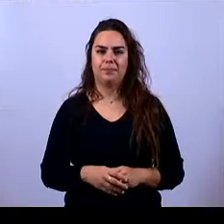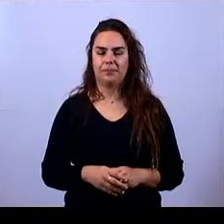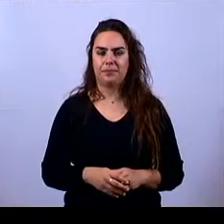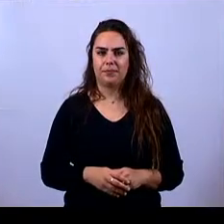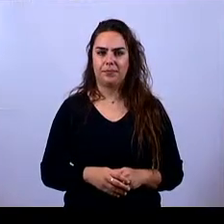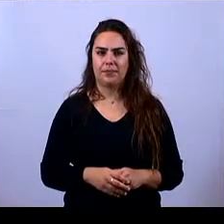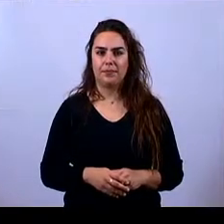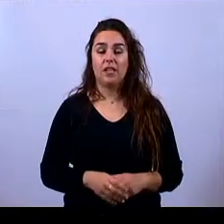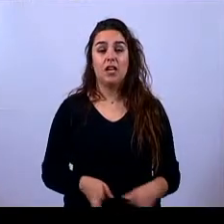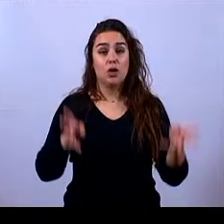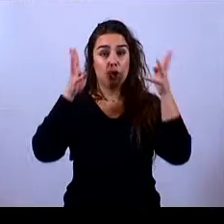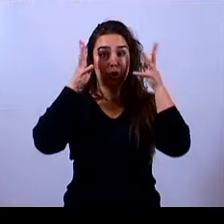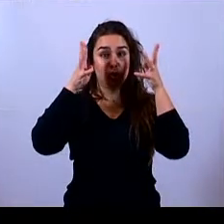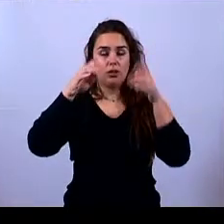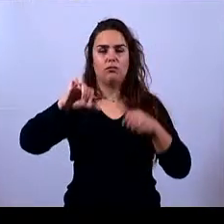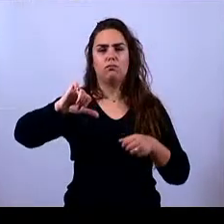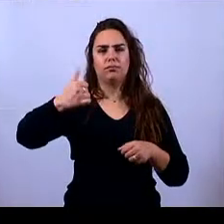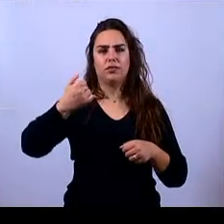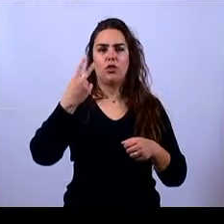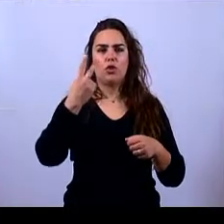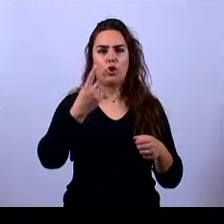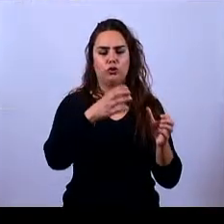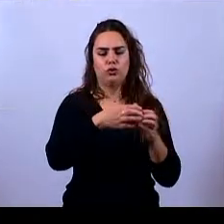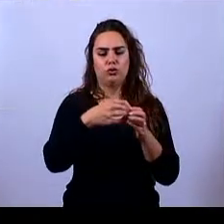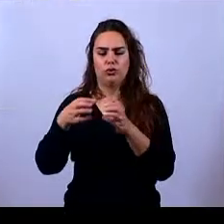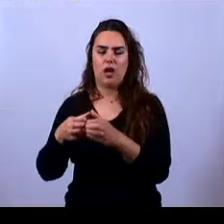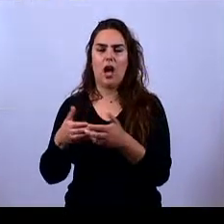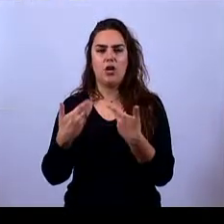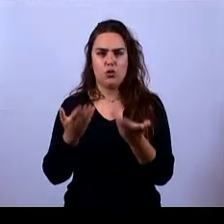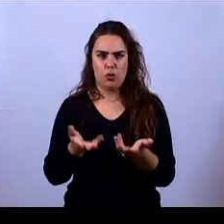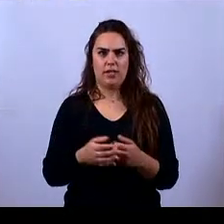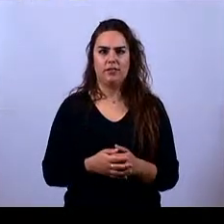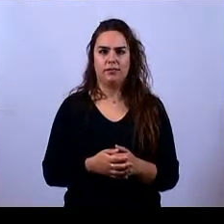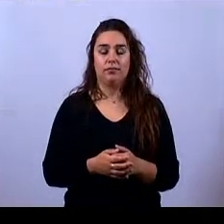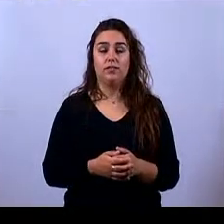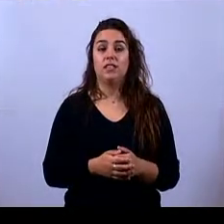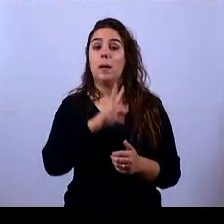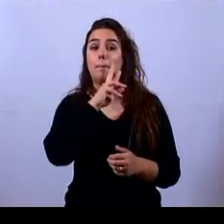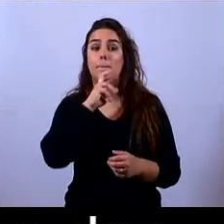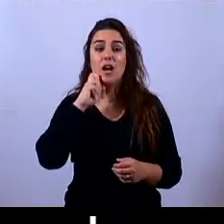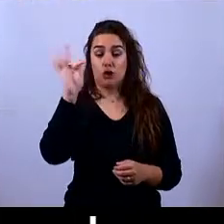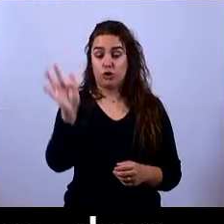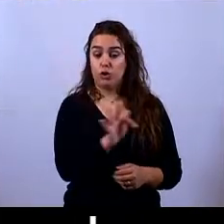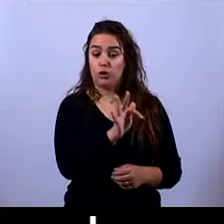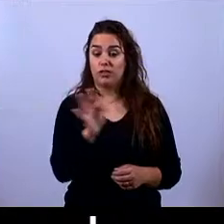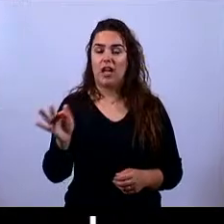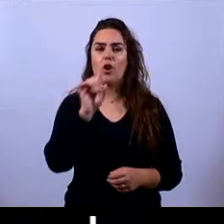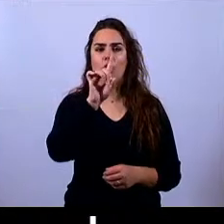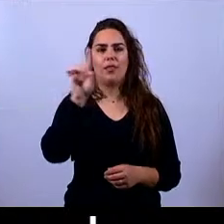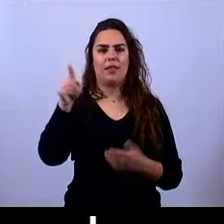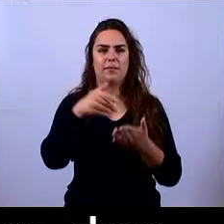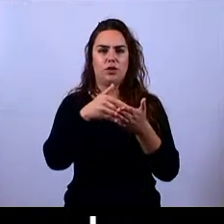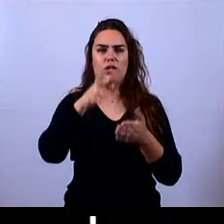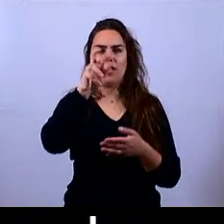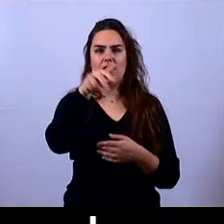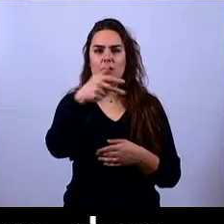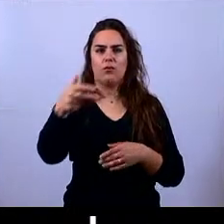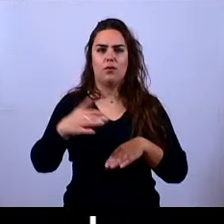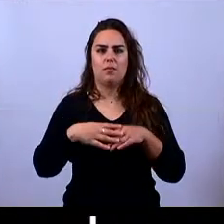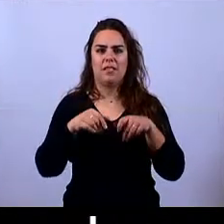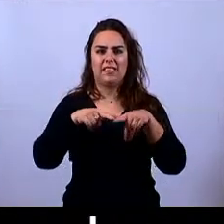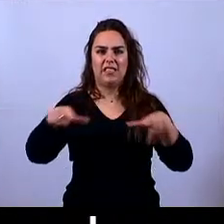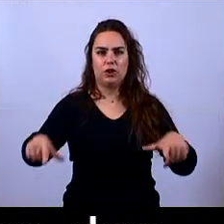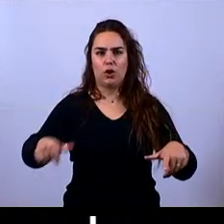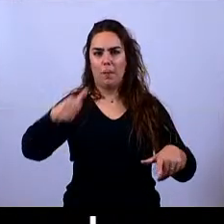En el Consejo se ha autorizado 2 partidas de ayudas, por un valor total de 11 millones de euros para el sector